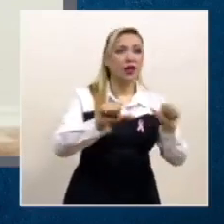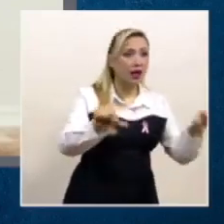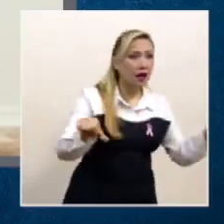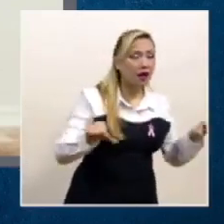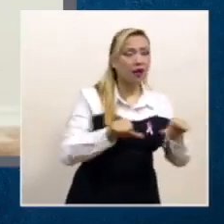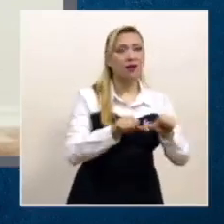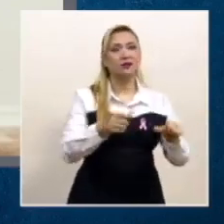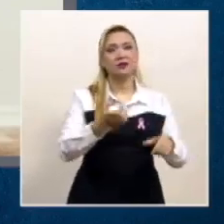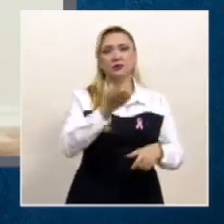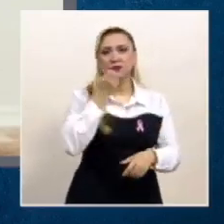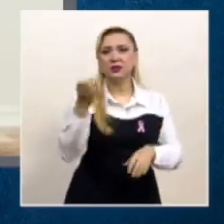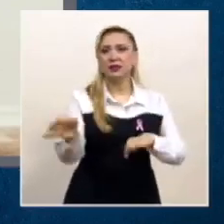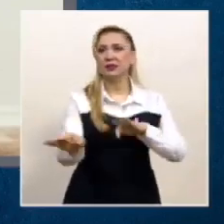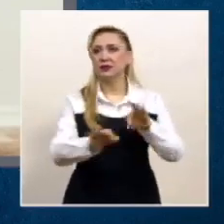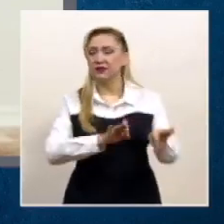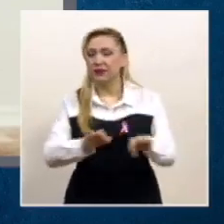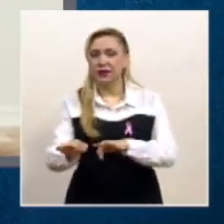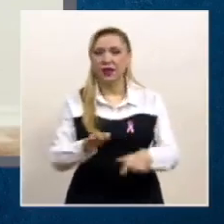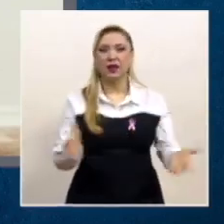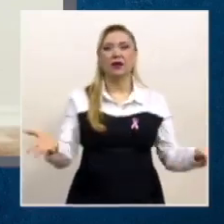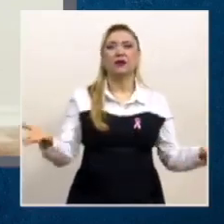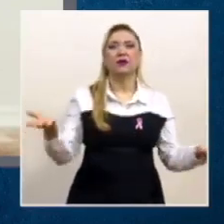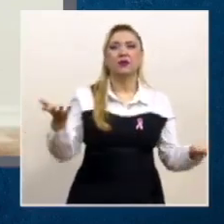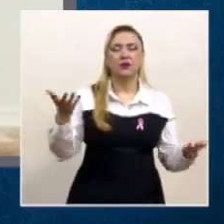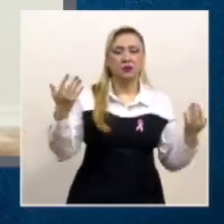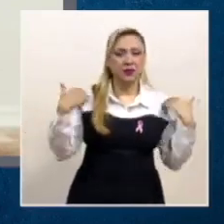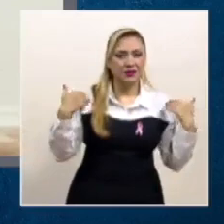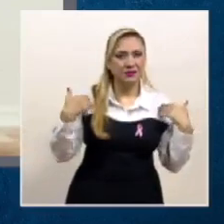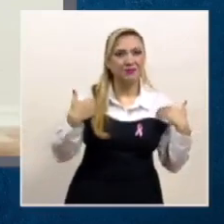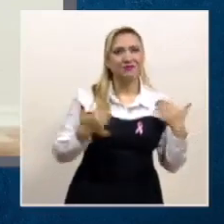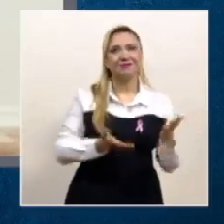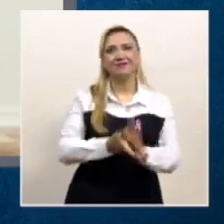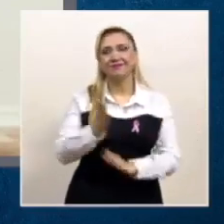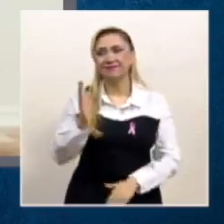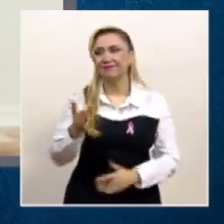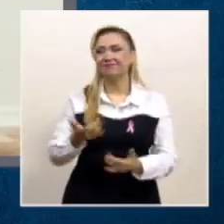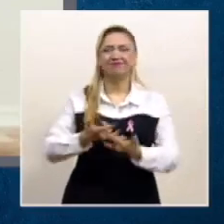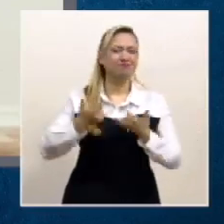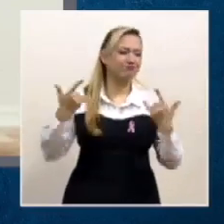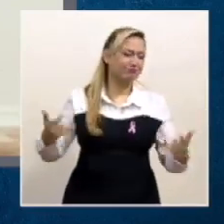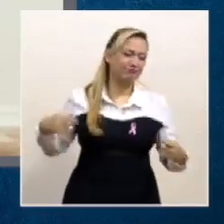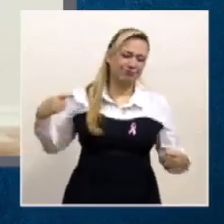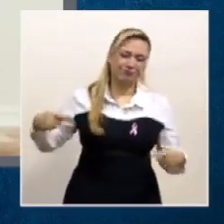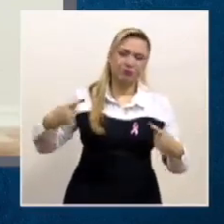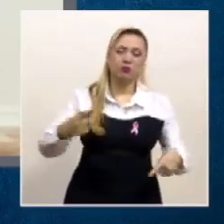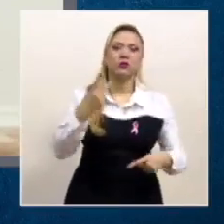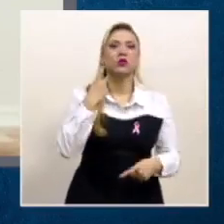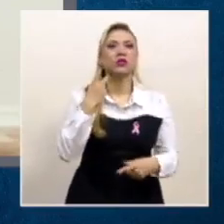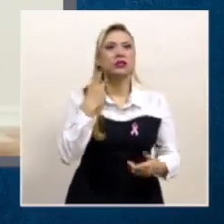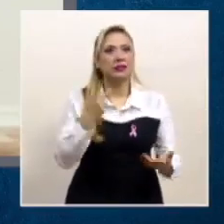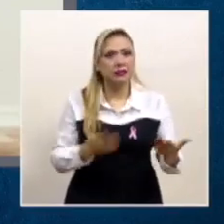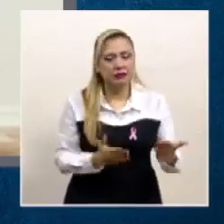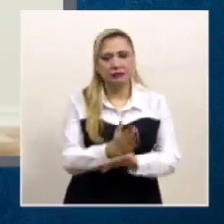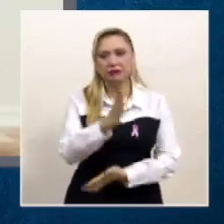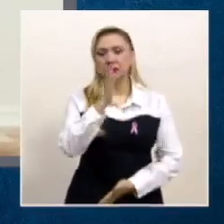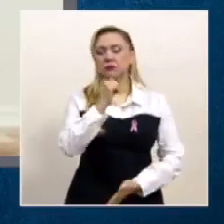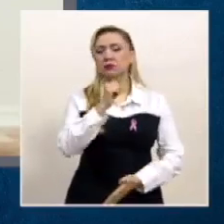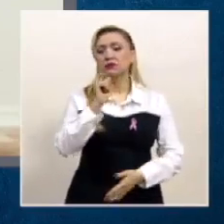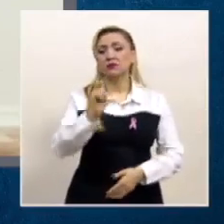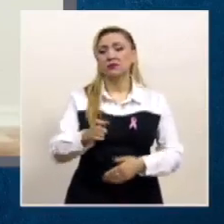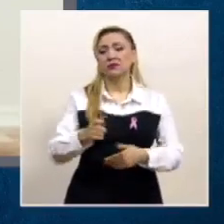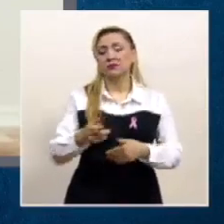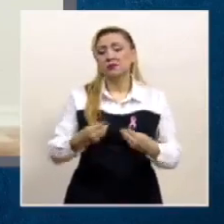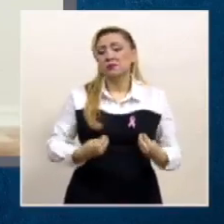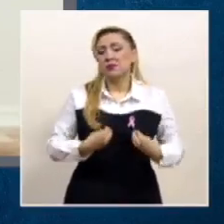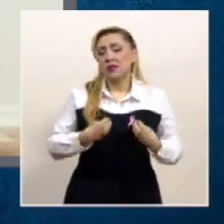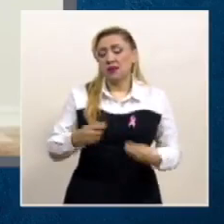algún momento. Esto quiere decir que es una discriminación histórica y se presenta en todos los momentos a lo largo de